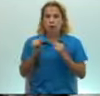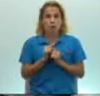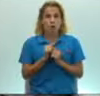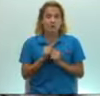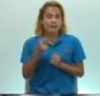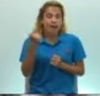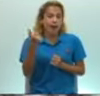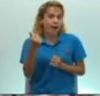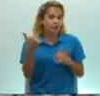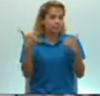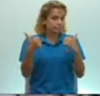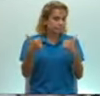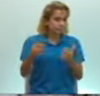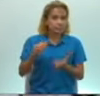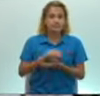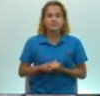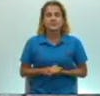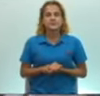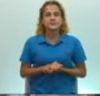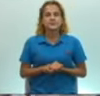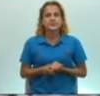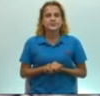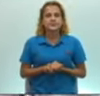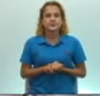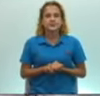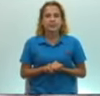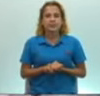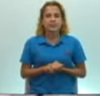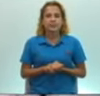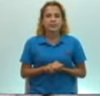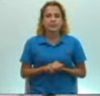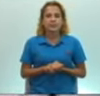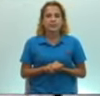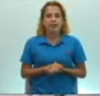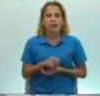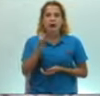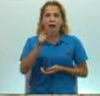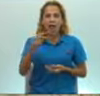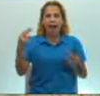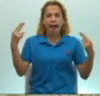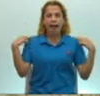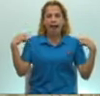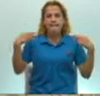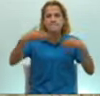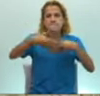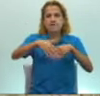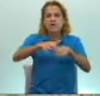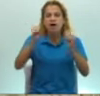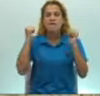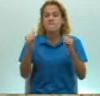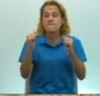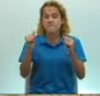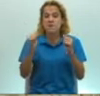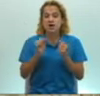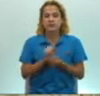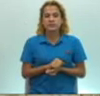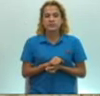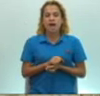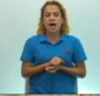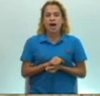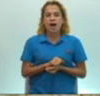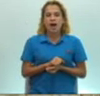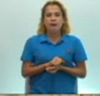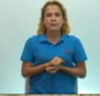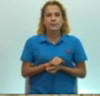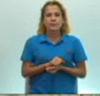política, pero también hay una perspectiva económica de esta personalidad. Va a ser un caudillo militar de gran fuerza que se